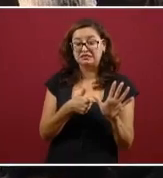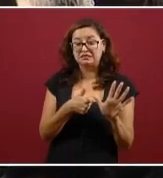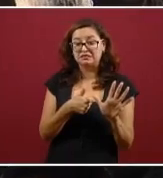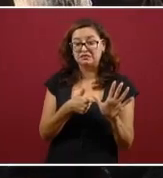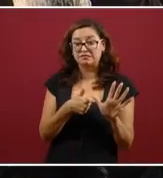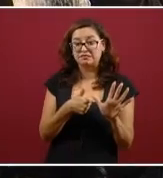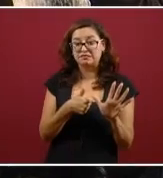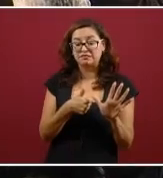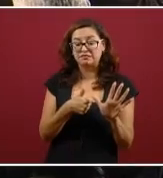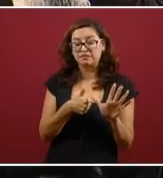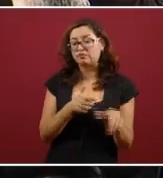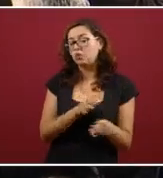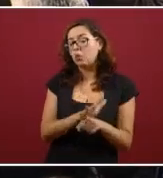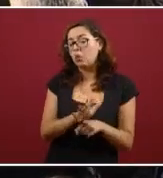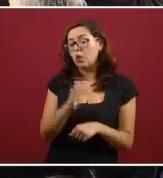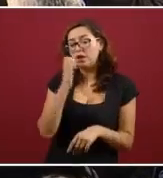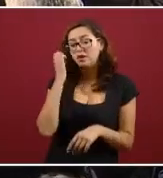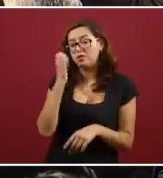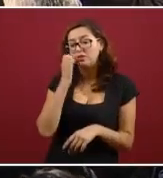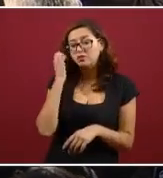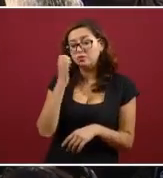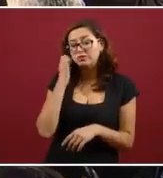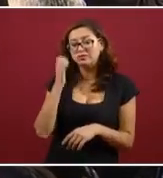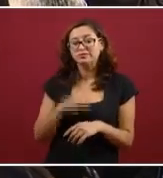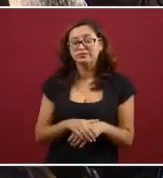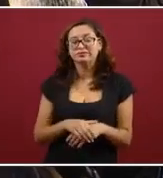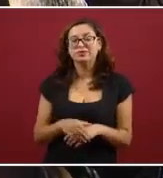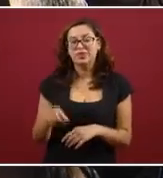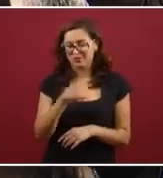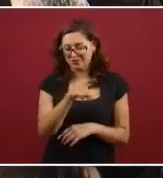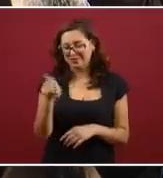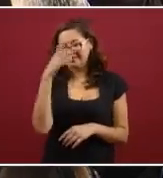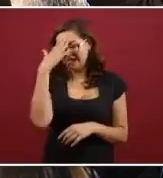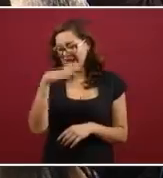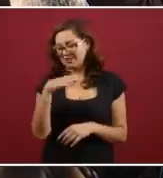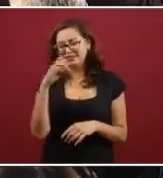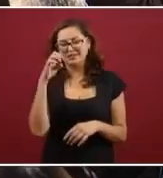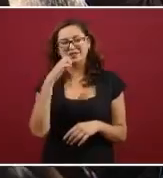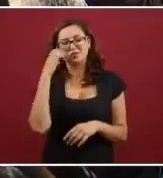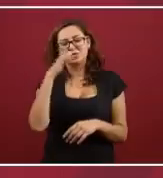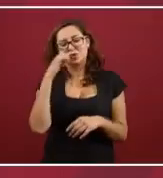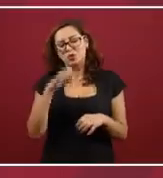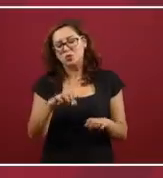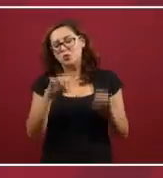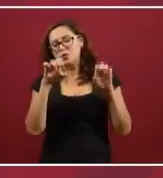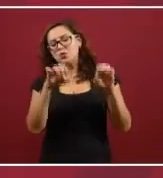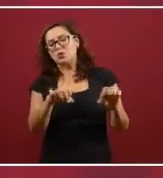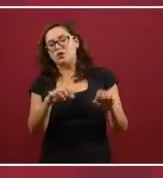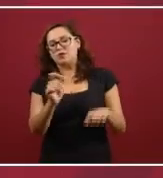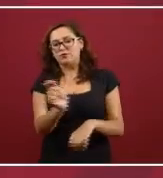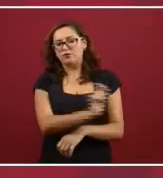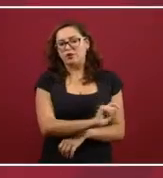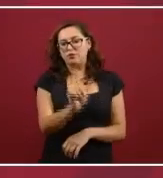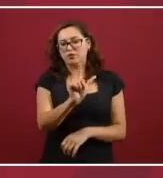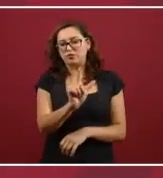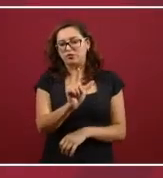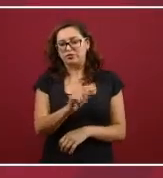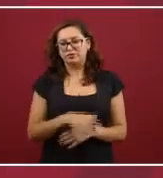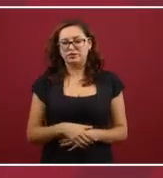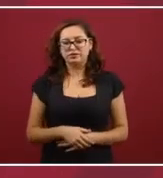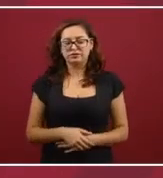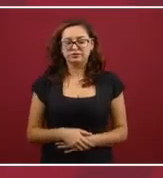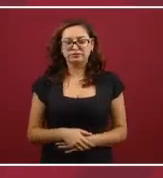de una de las escuelas más famosas de los últimos tiempos.